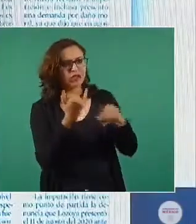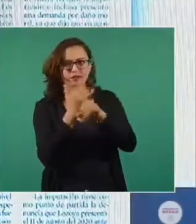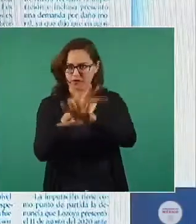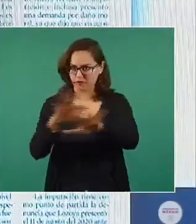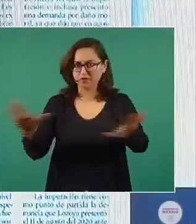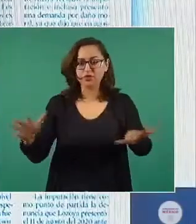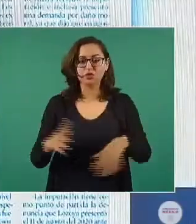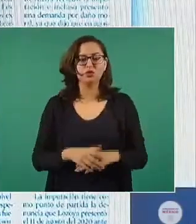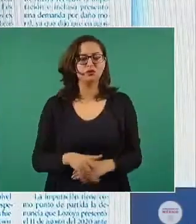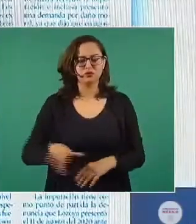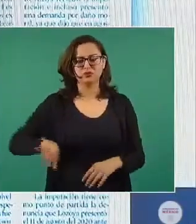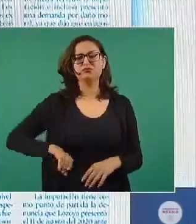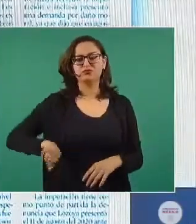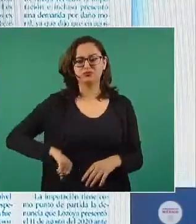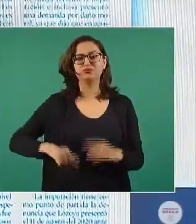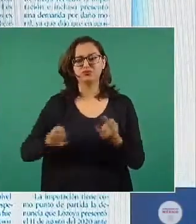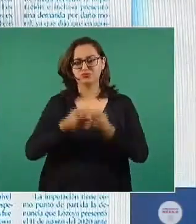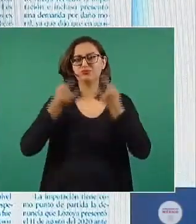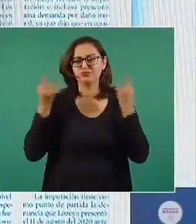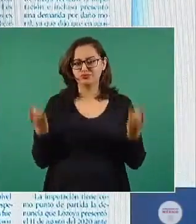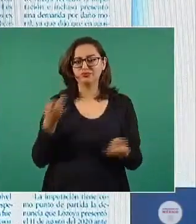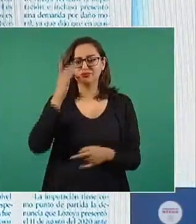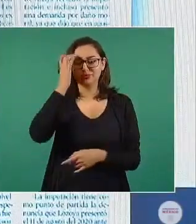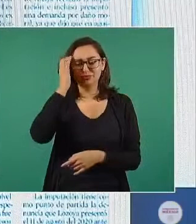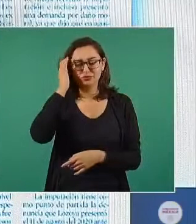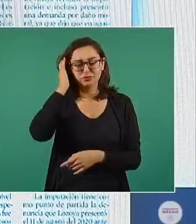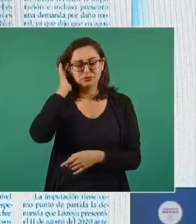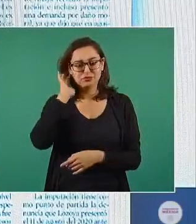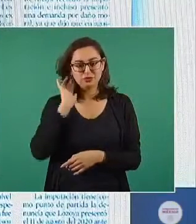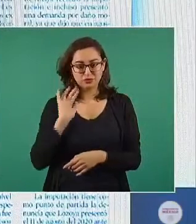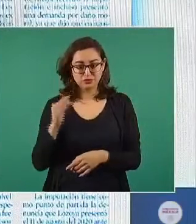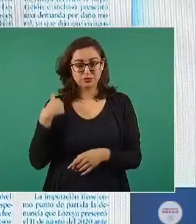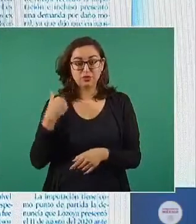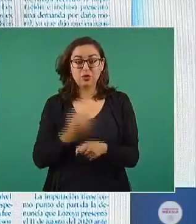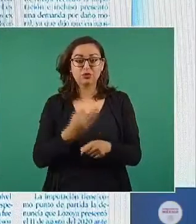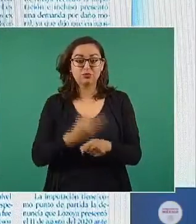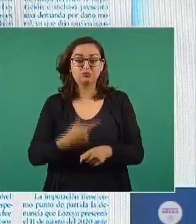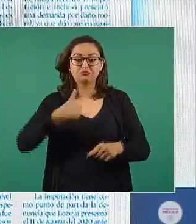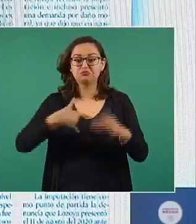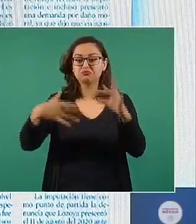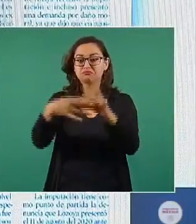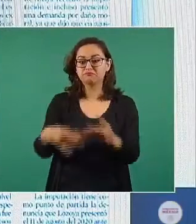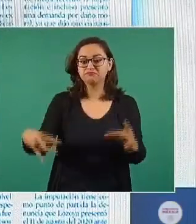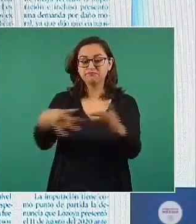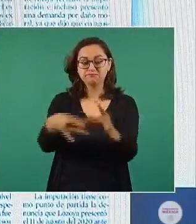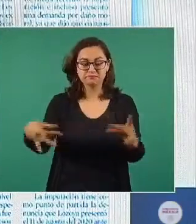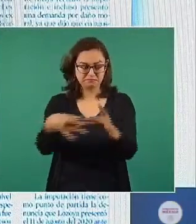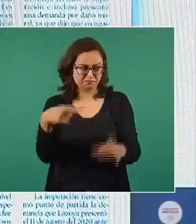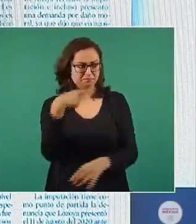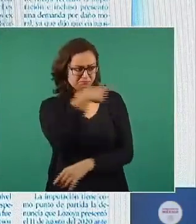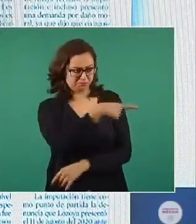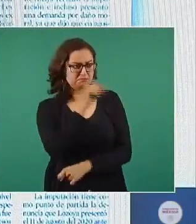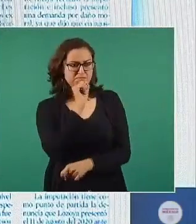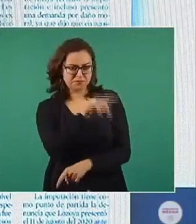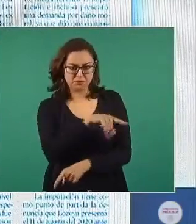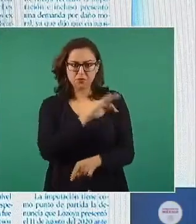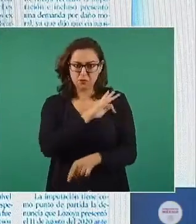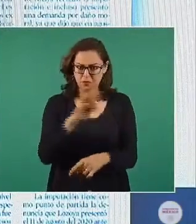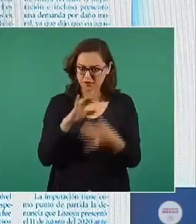Sería muy interesante toda esta historia que yo estoy narrando y de manera